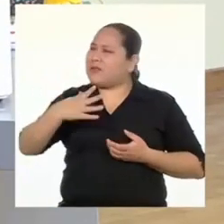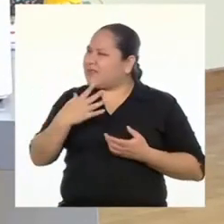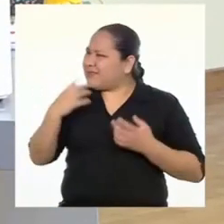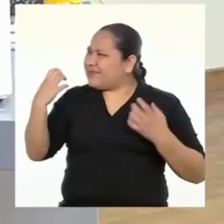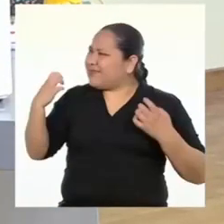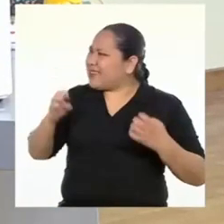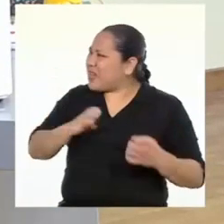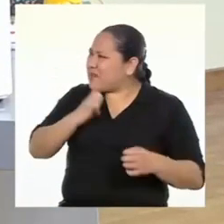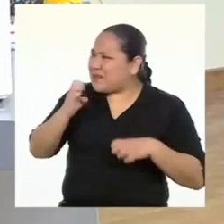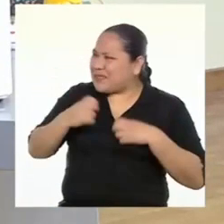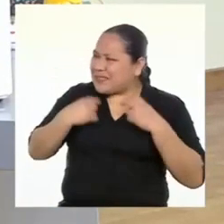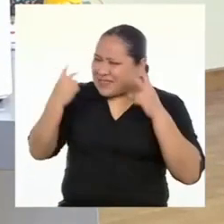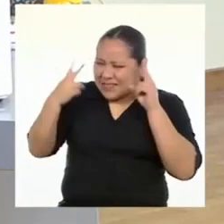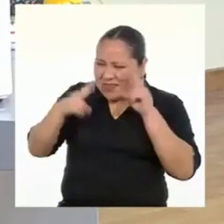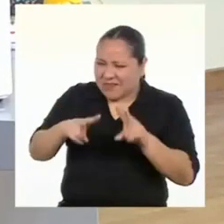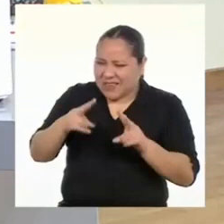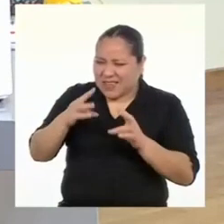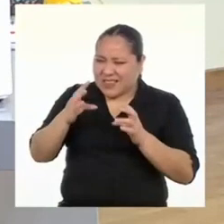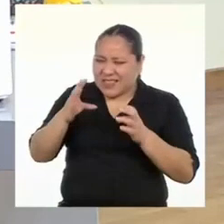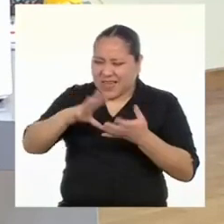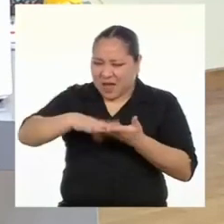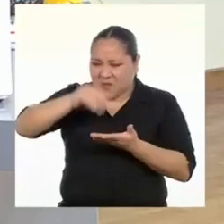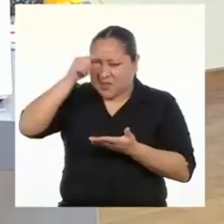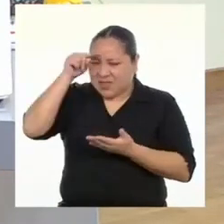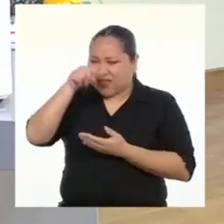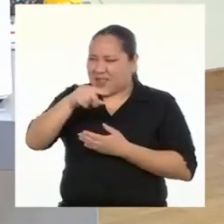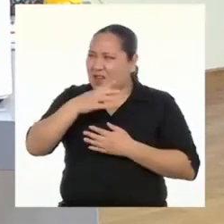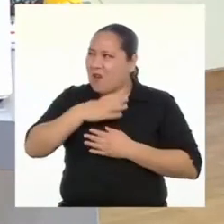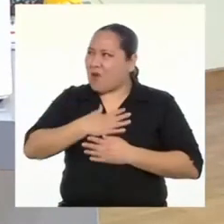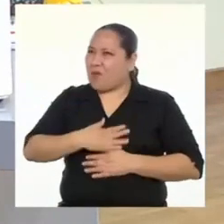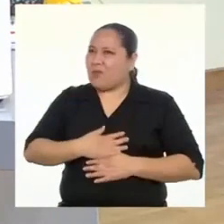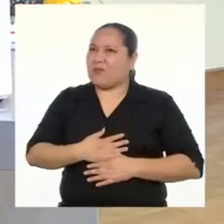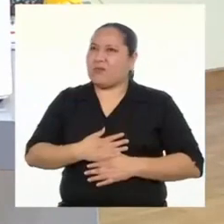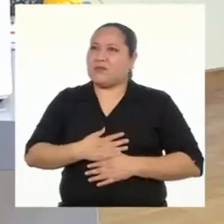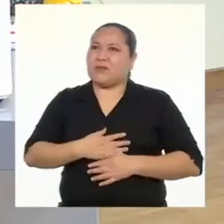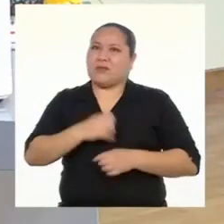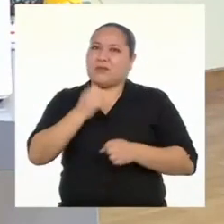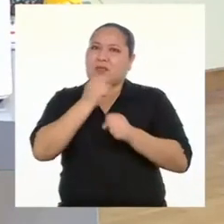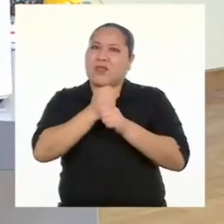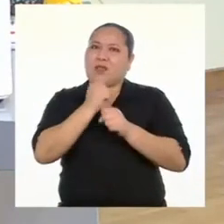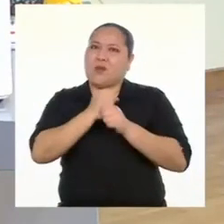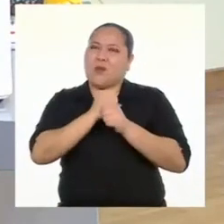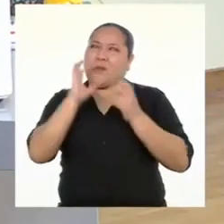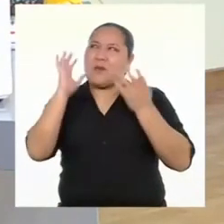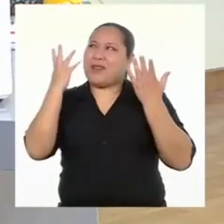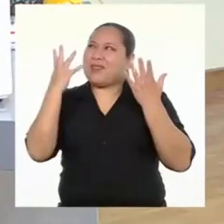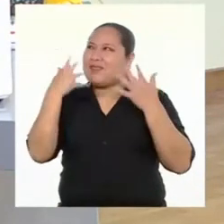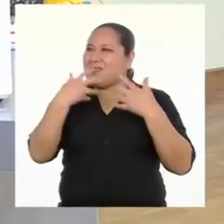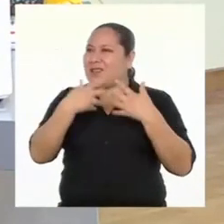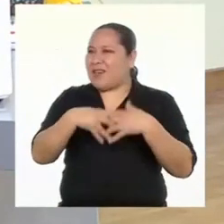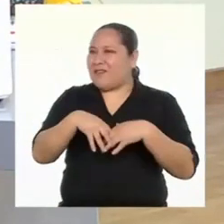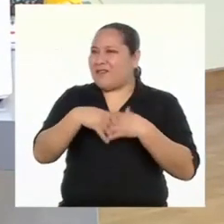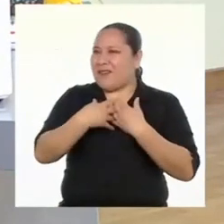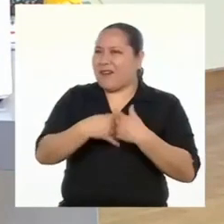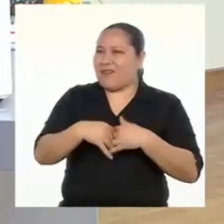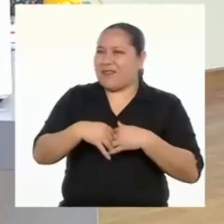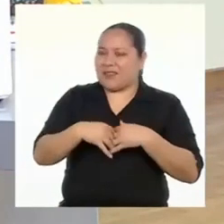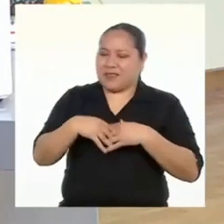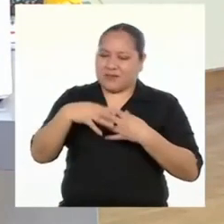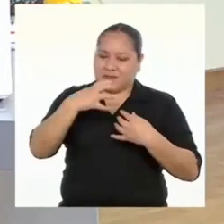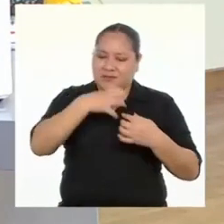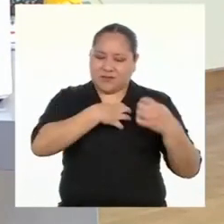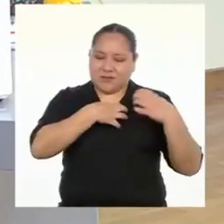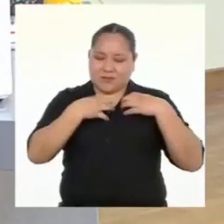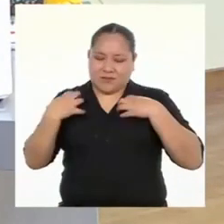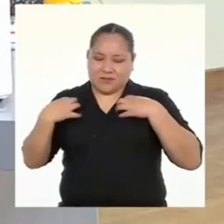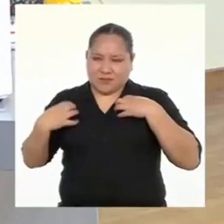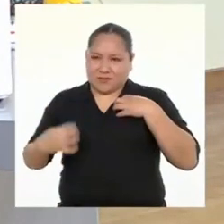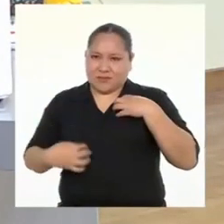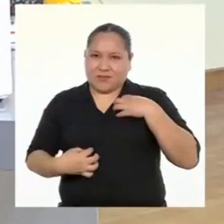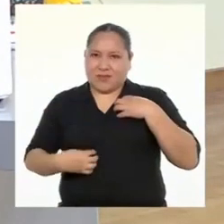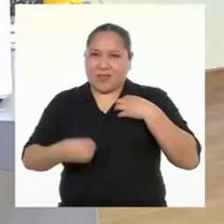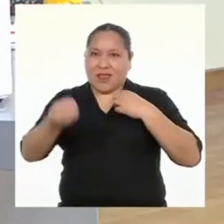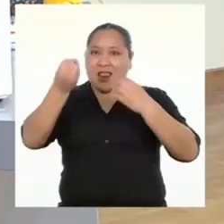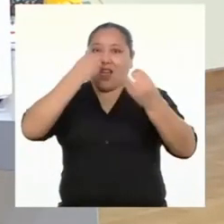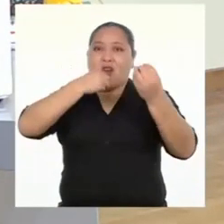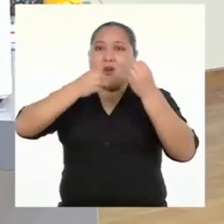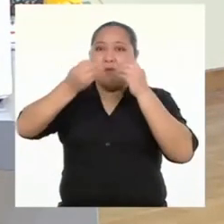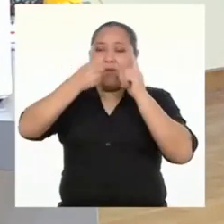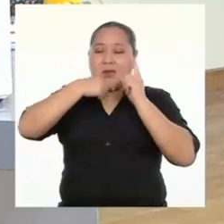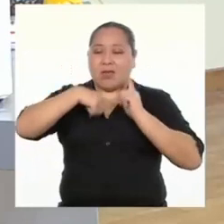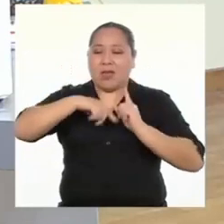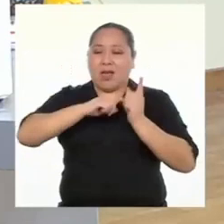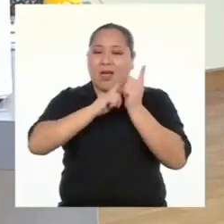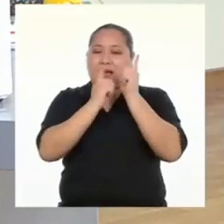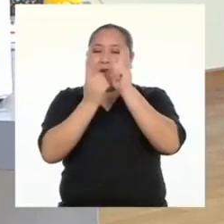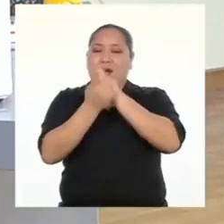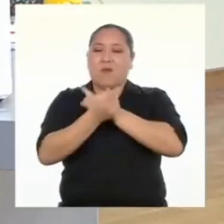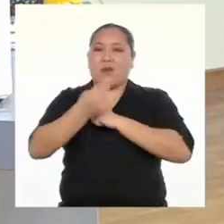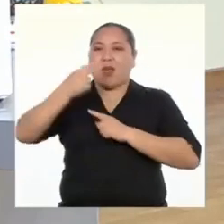cuerpos! Entonces, funcionamos prácticamente como una fábrica, en la que nuestros sistemas transforman los alimentos en nutrientes